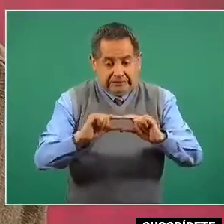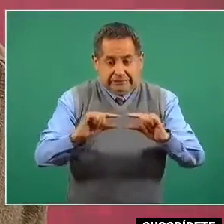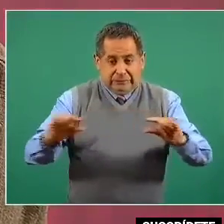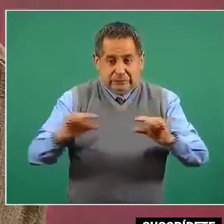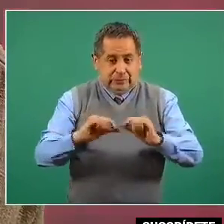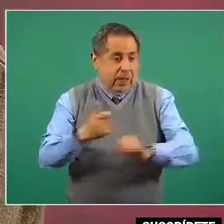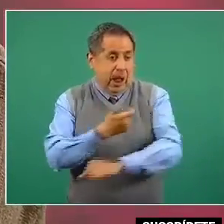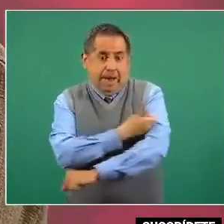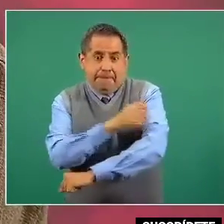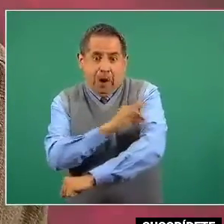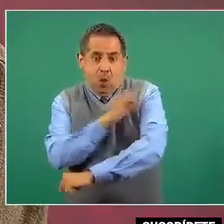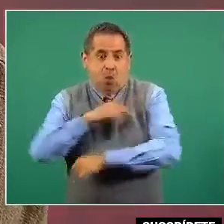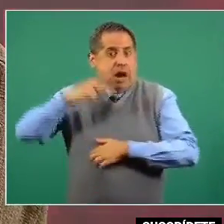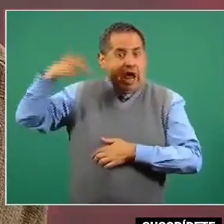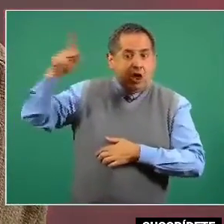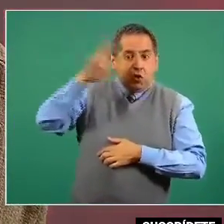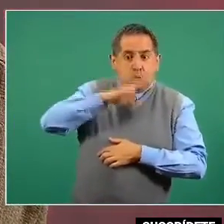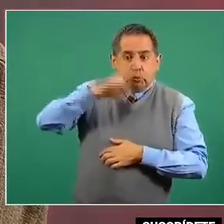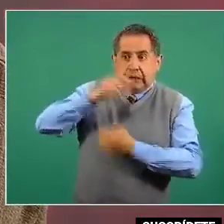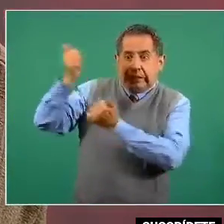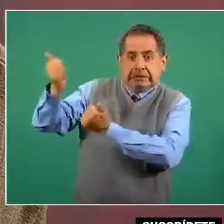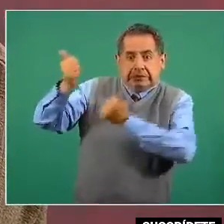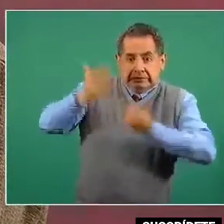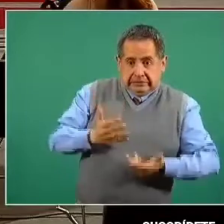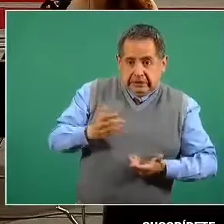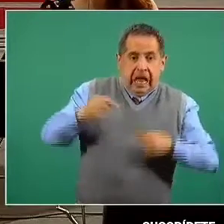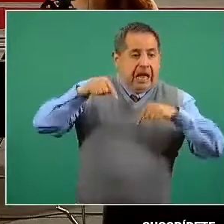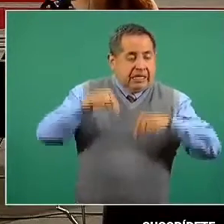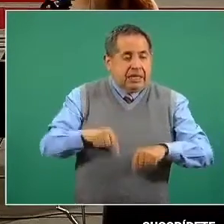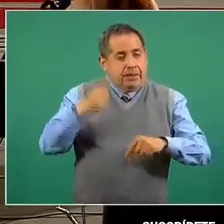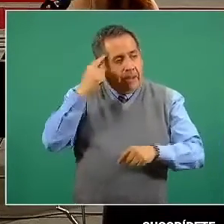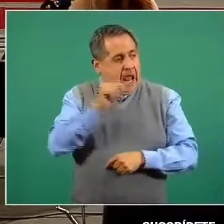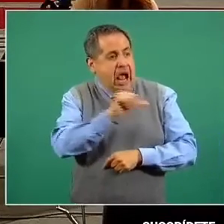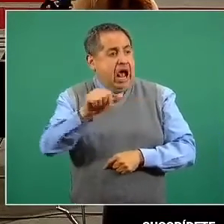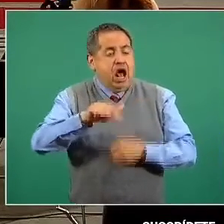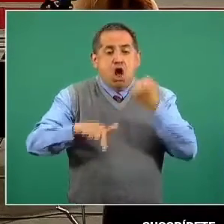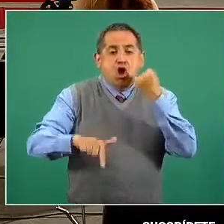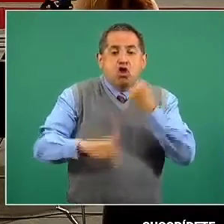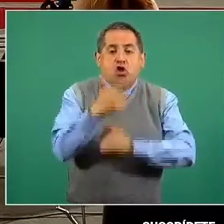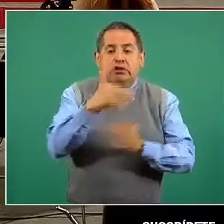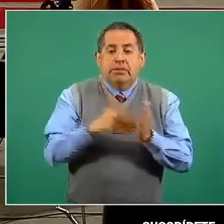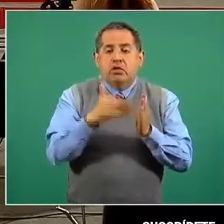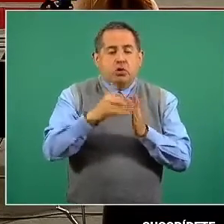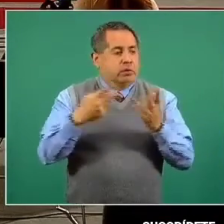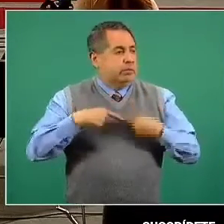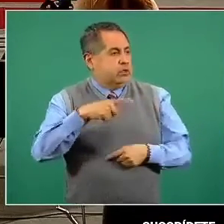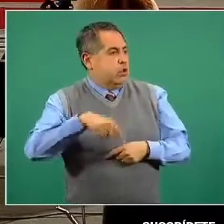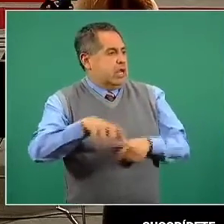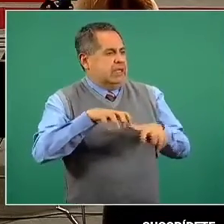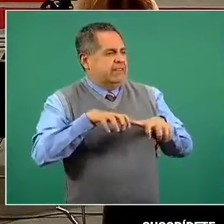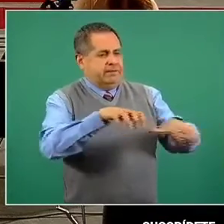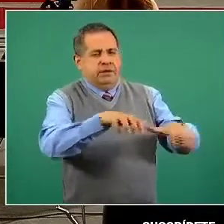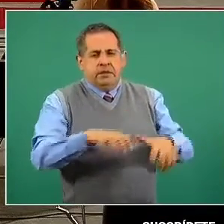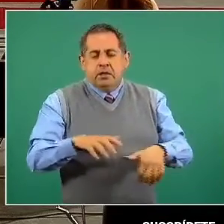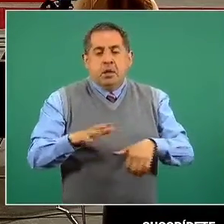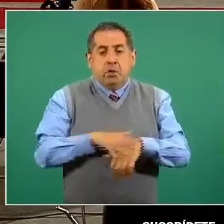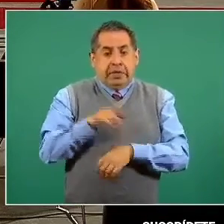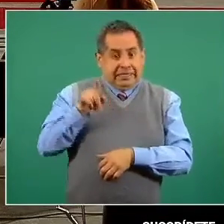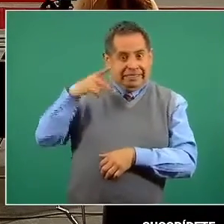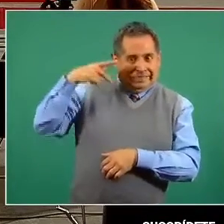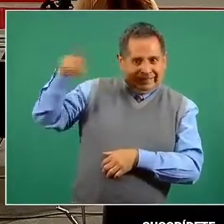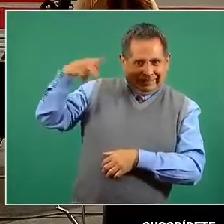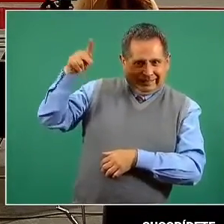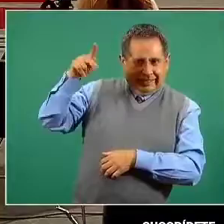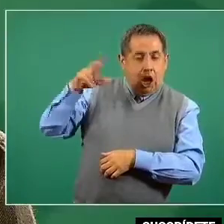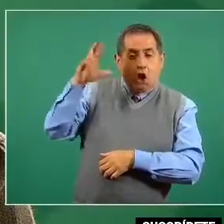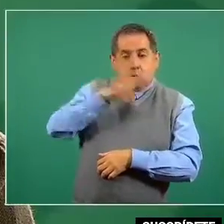vacuna para 12 millones de personas, en la medida en que el esquema de vacunación de la vacuna